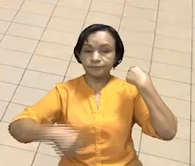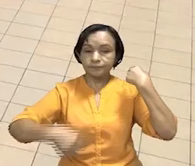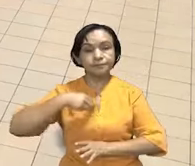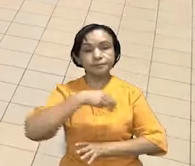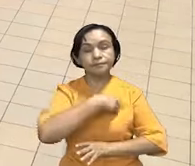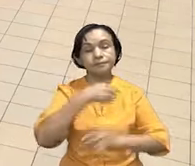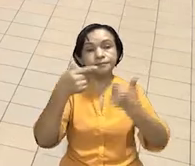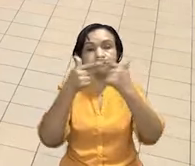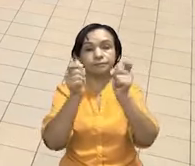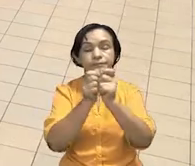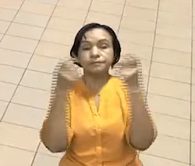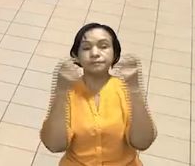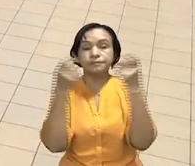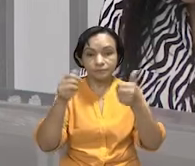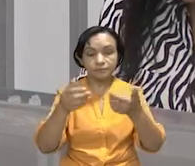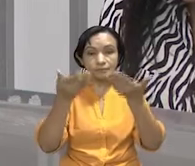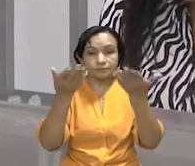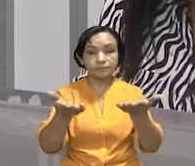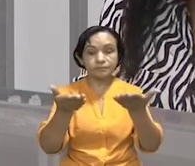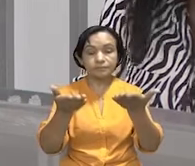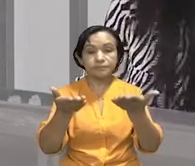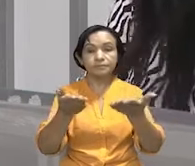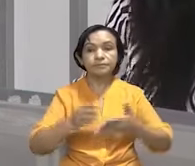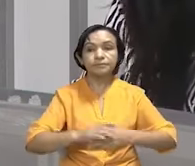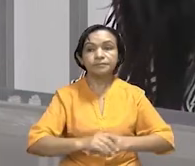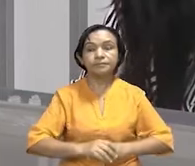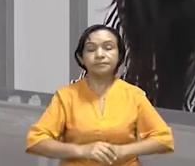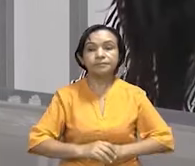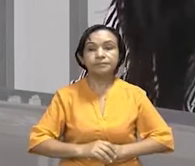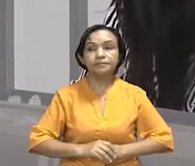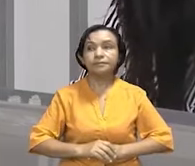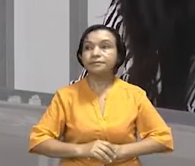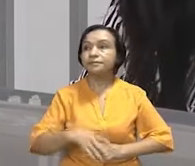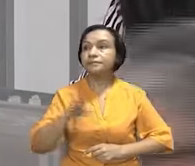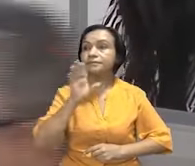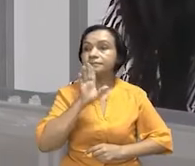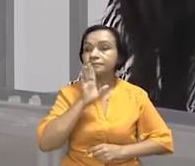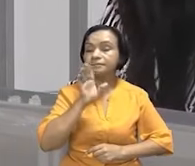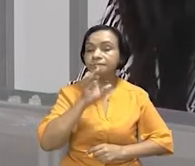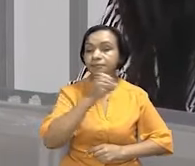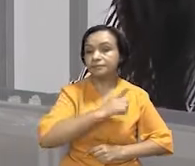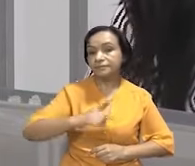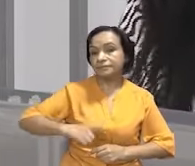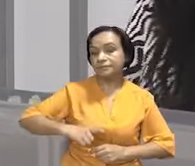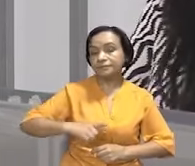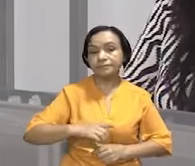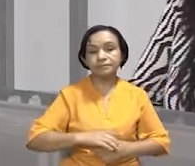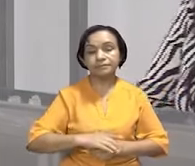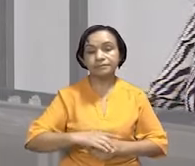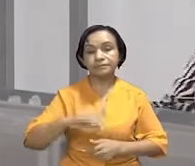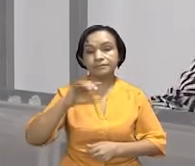Diputados aprobaron en el Parlamento Nacional la iniciativa de ley del digesto jurídico nicaragüense en la materia de